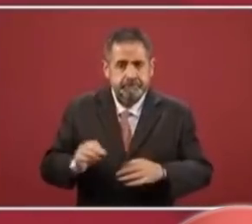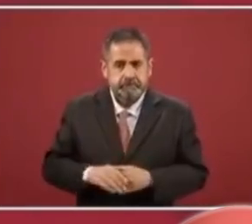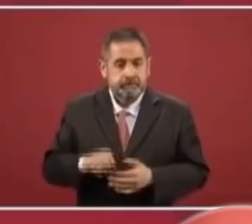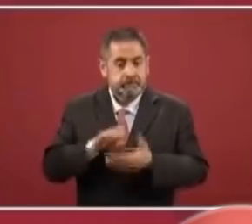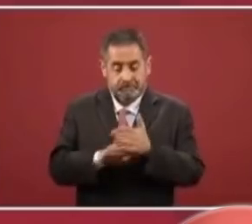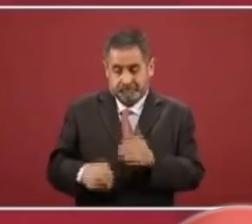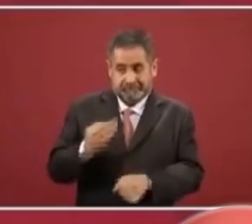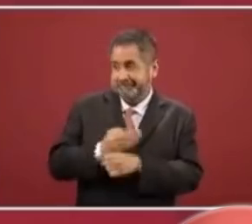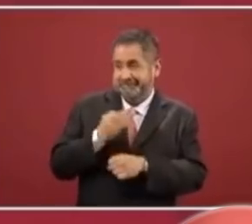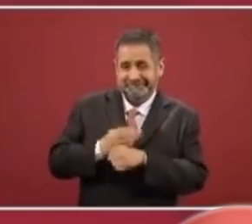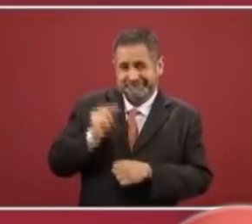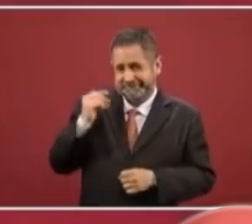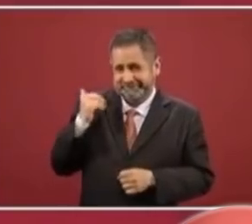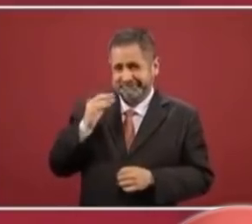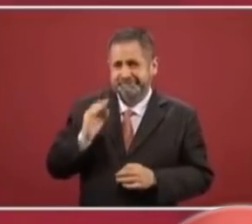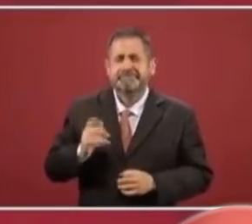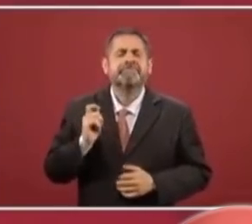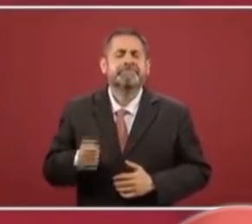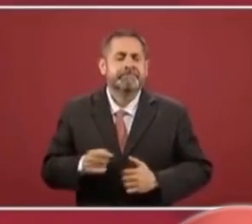estos tiempos,